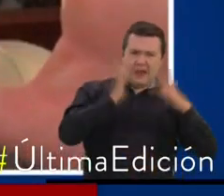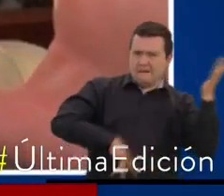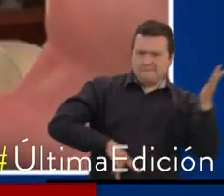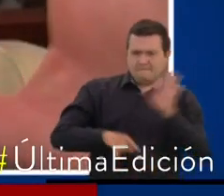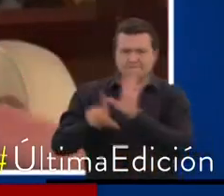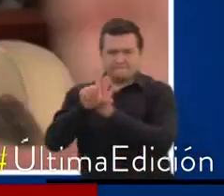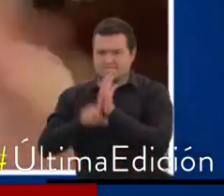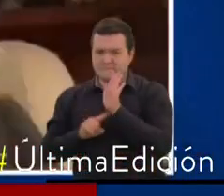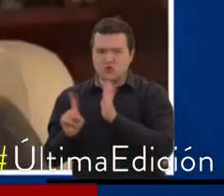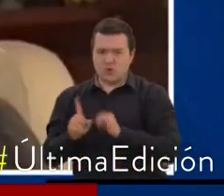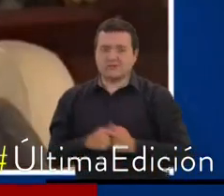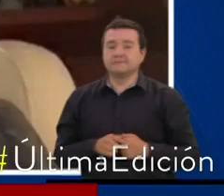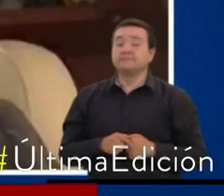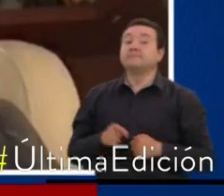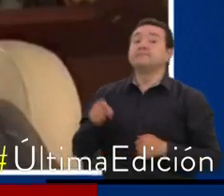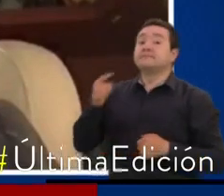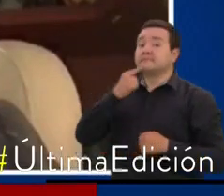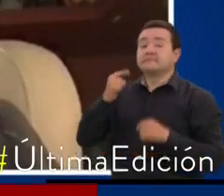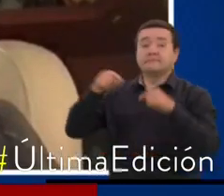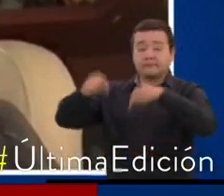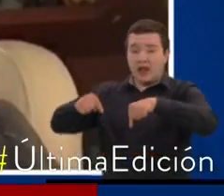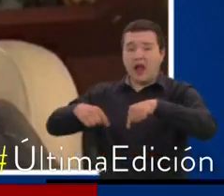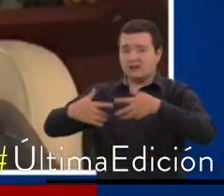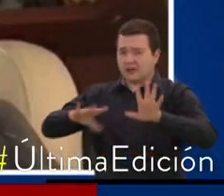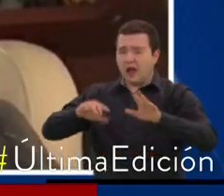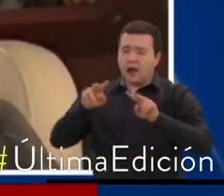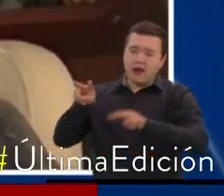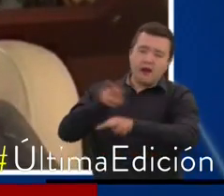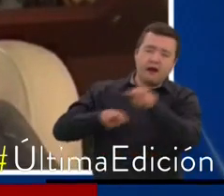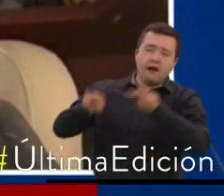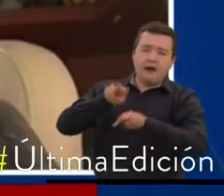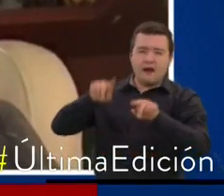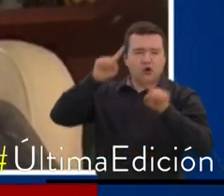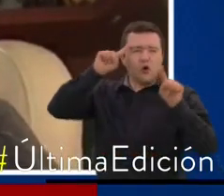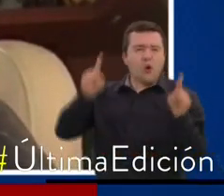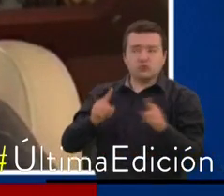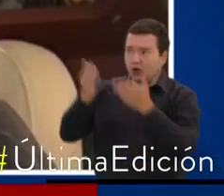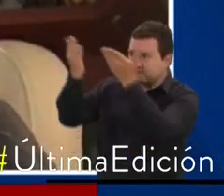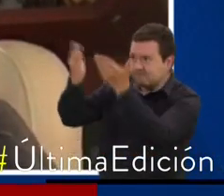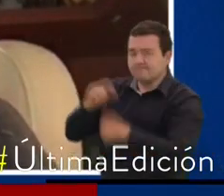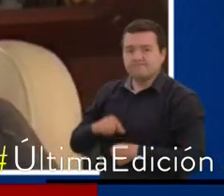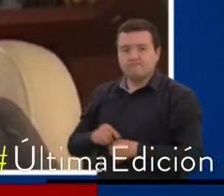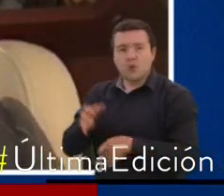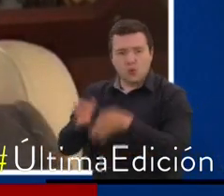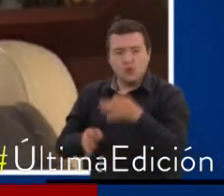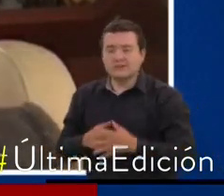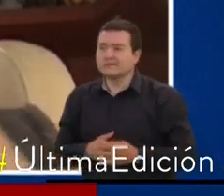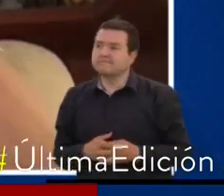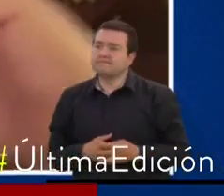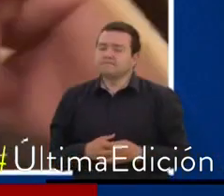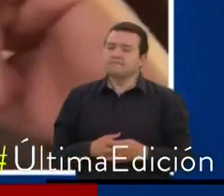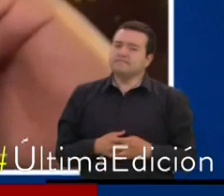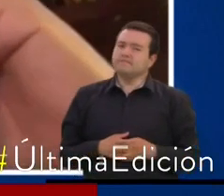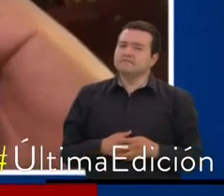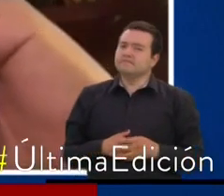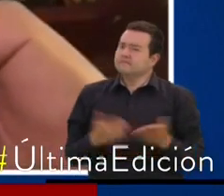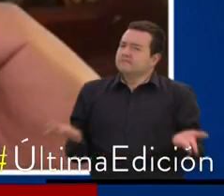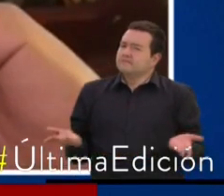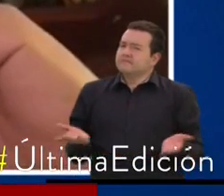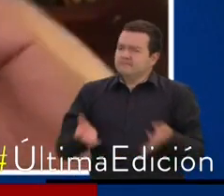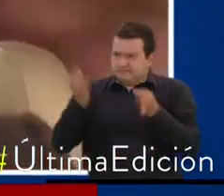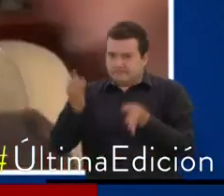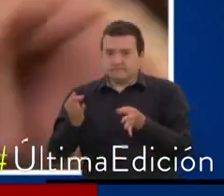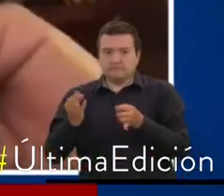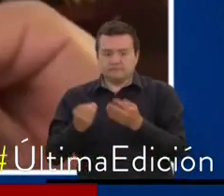conclusión le podemos llegar de esta postulación, su señoría? Primero, que no exista formulación de